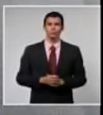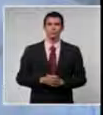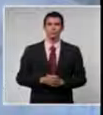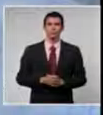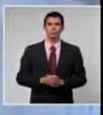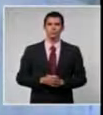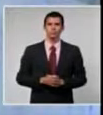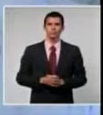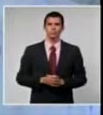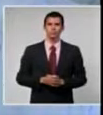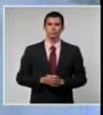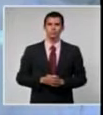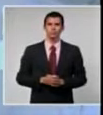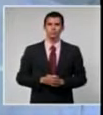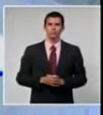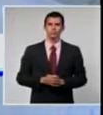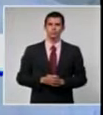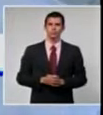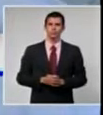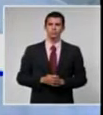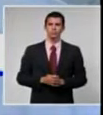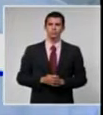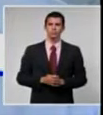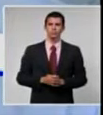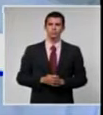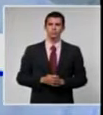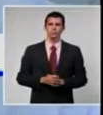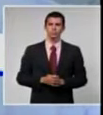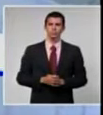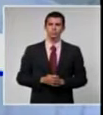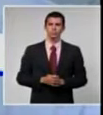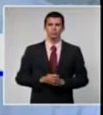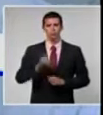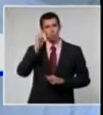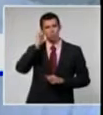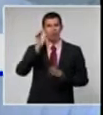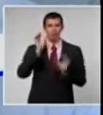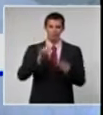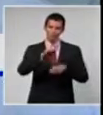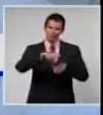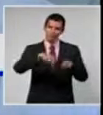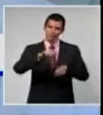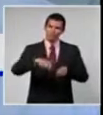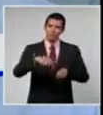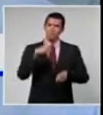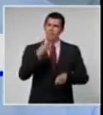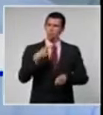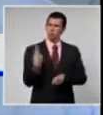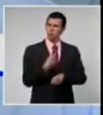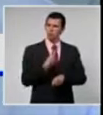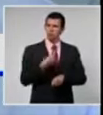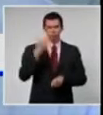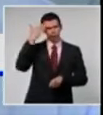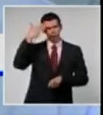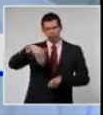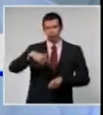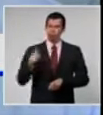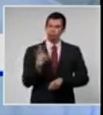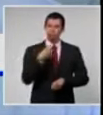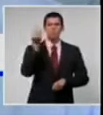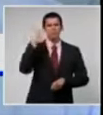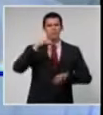García. Decidimos aventurarnos y dedicar todo nuestro tiempo y todas nuestras energías, guiados por la sabia de nuestra